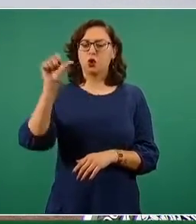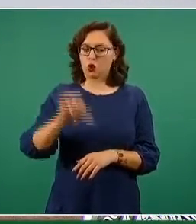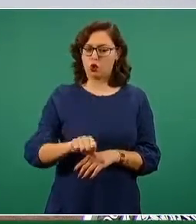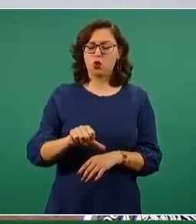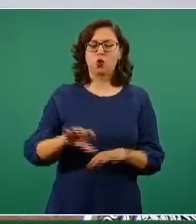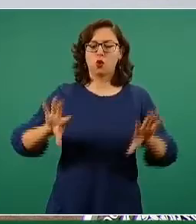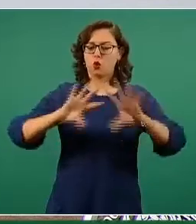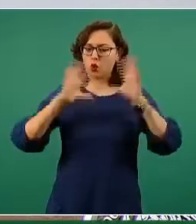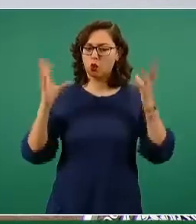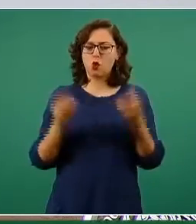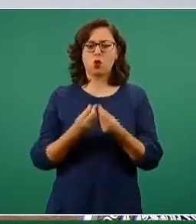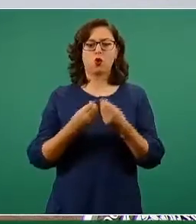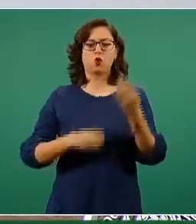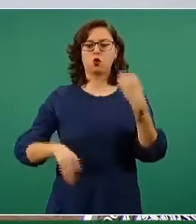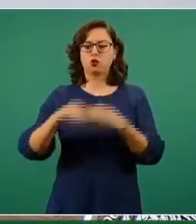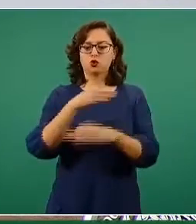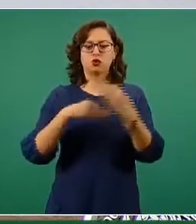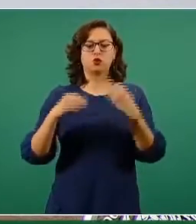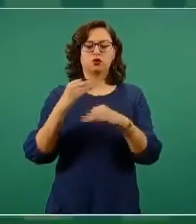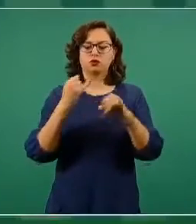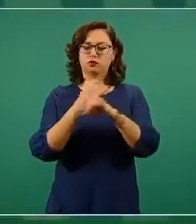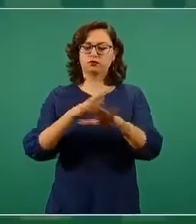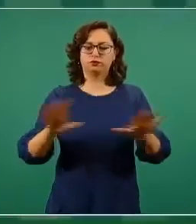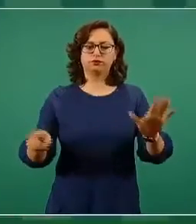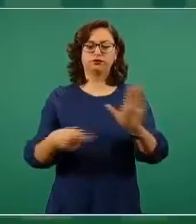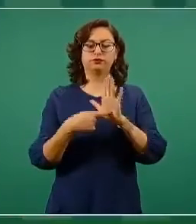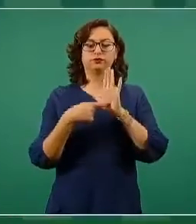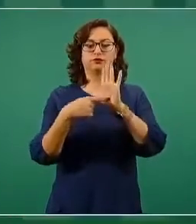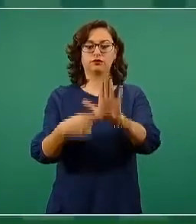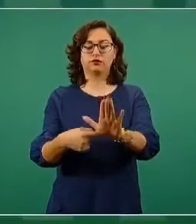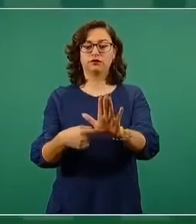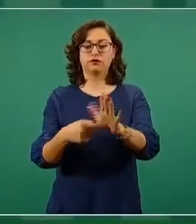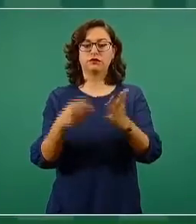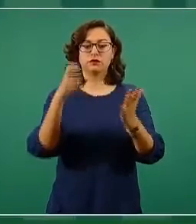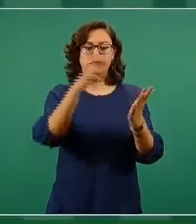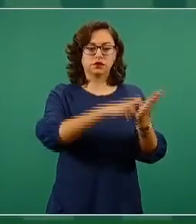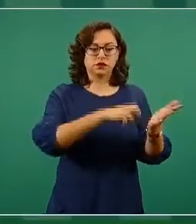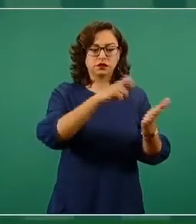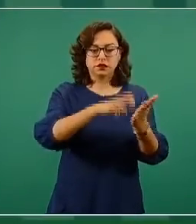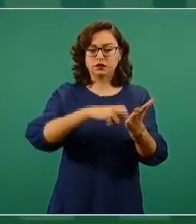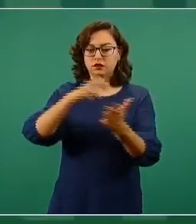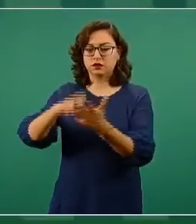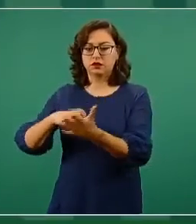qué consistieron estas modificaciones a 8 leyes